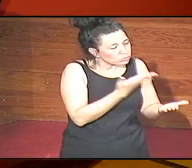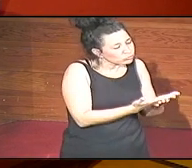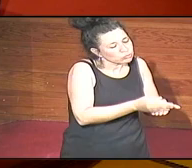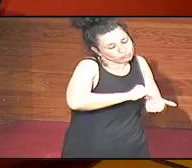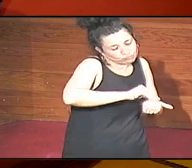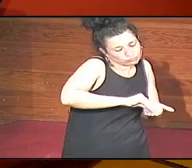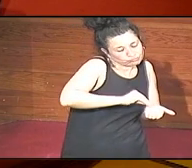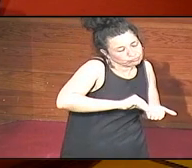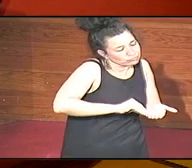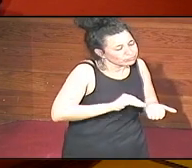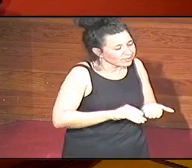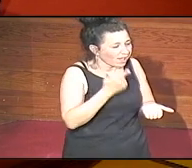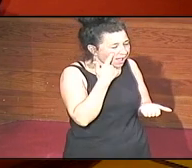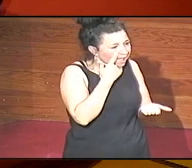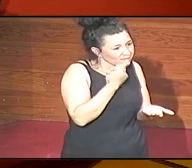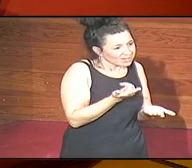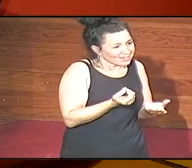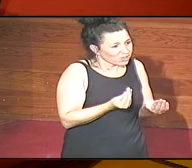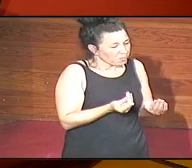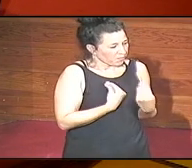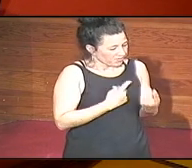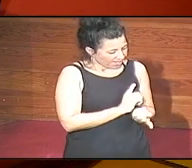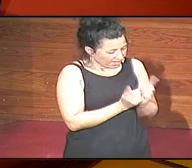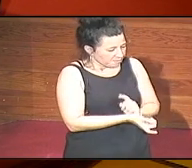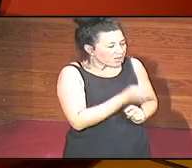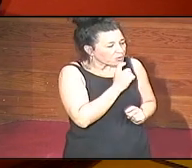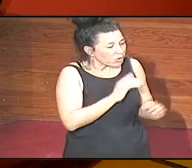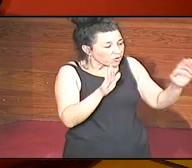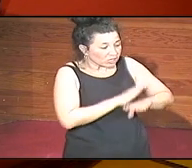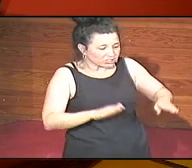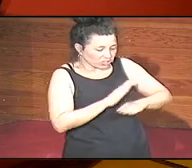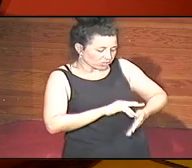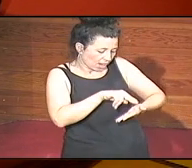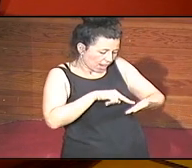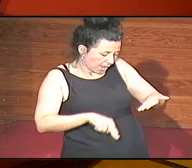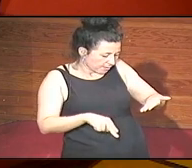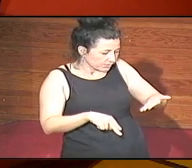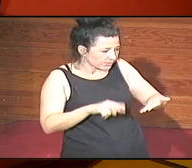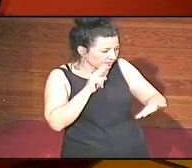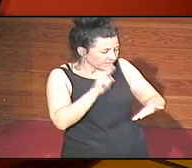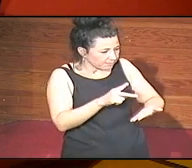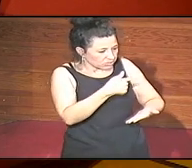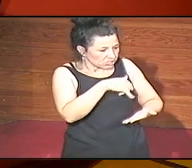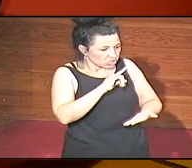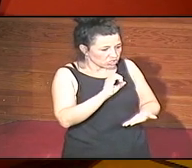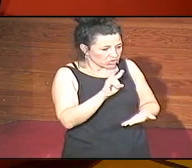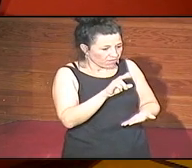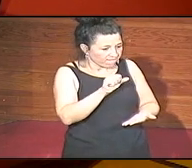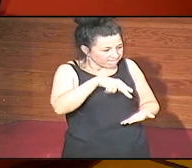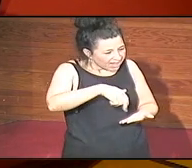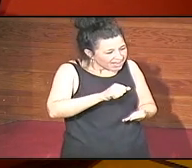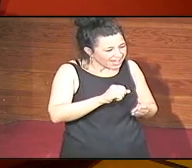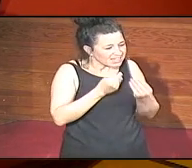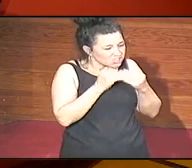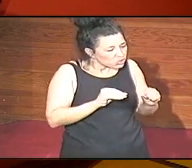a ver qué les había cómo les había cambiado y por la noche notas digamos y vimos que la historia de giovanna era era era especial